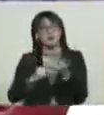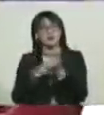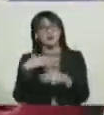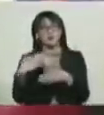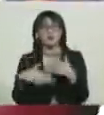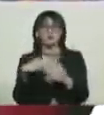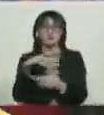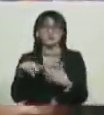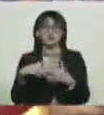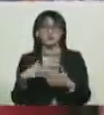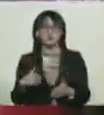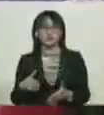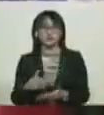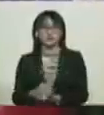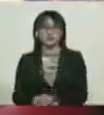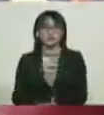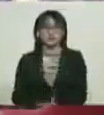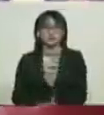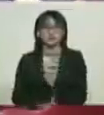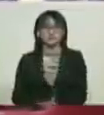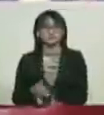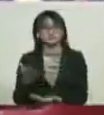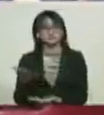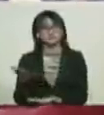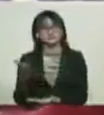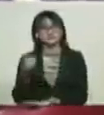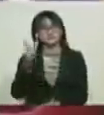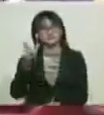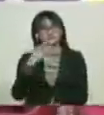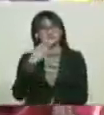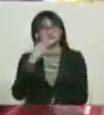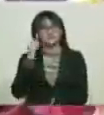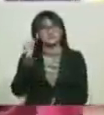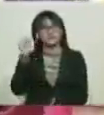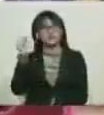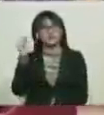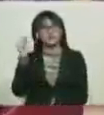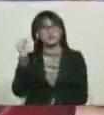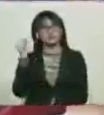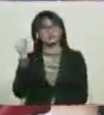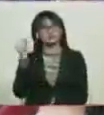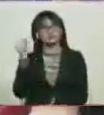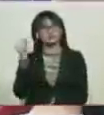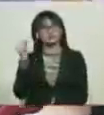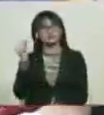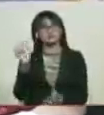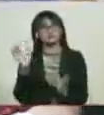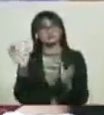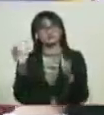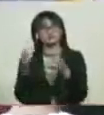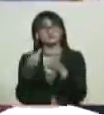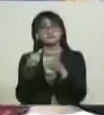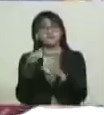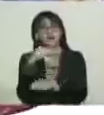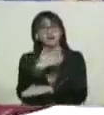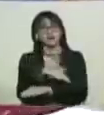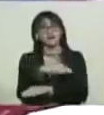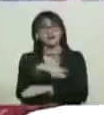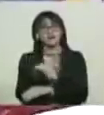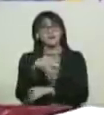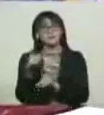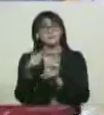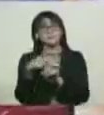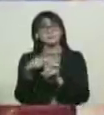proceso revolucionario y por supuesto el candidato del Frente Amplio de la Patria se encuentra concentrado en la avenida